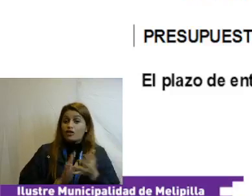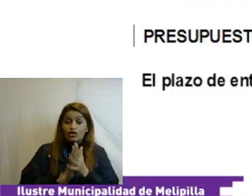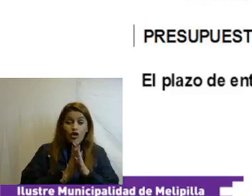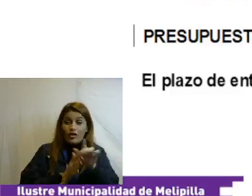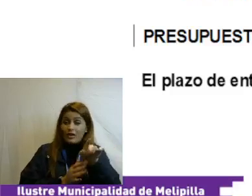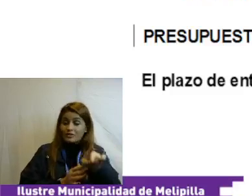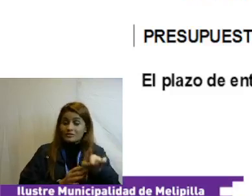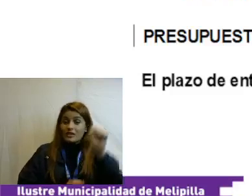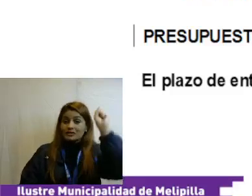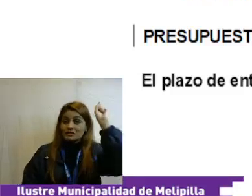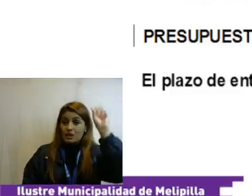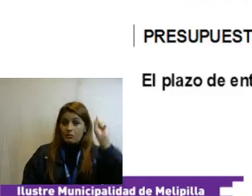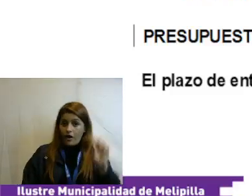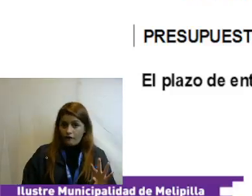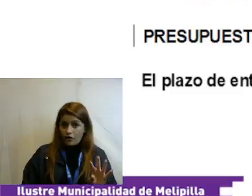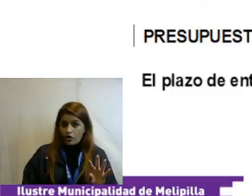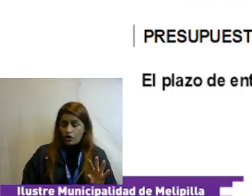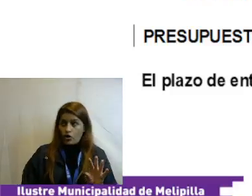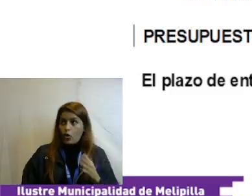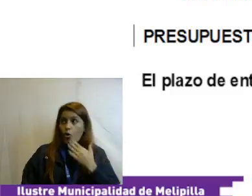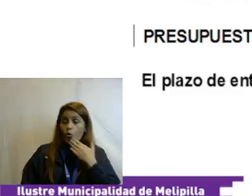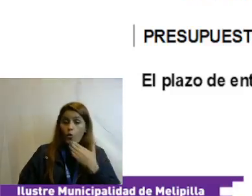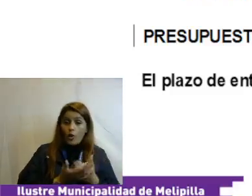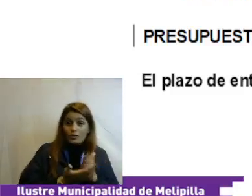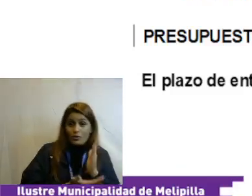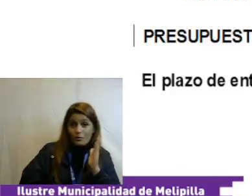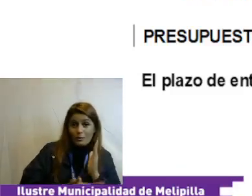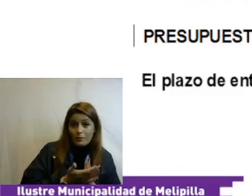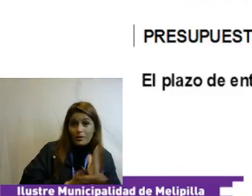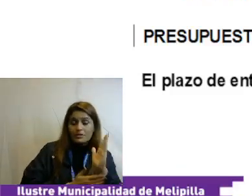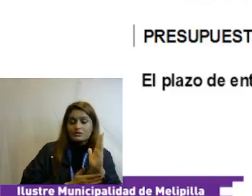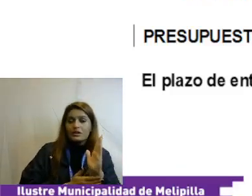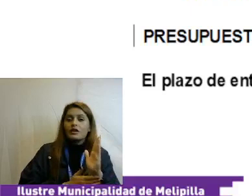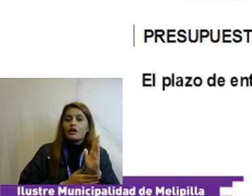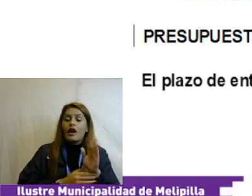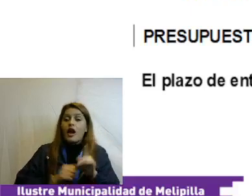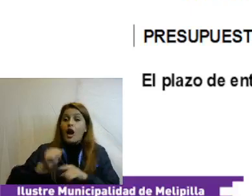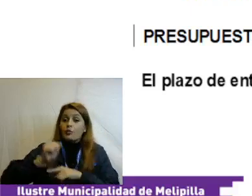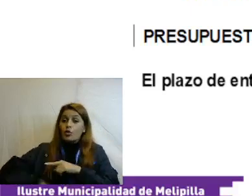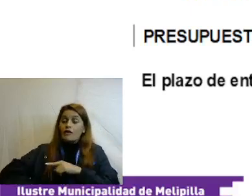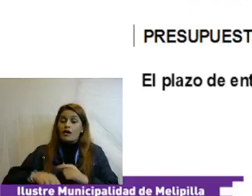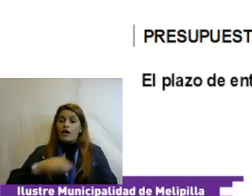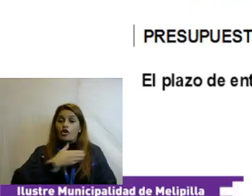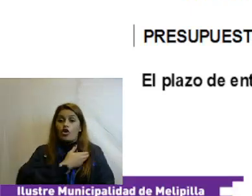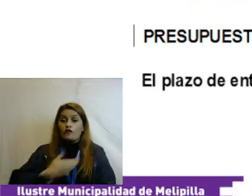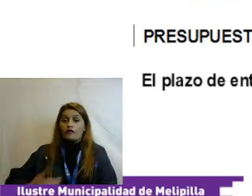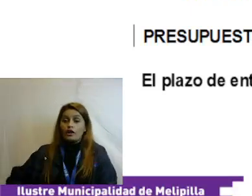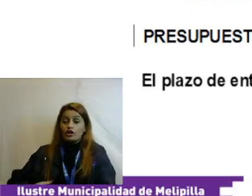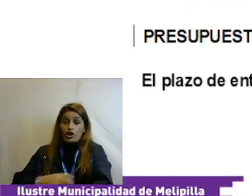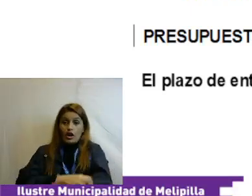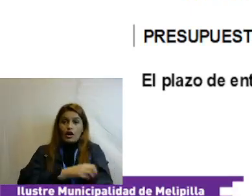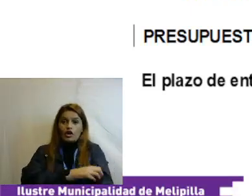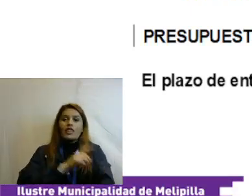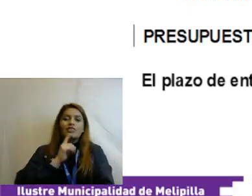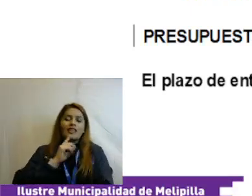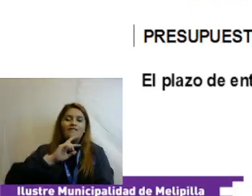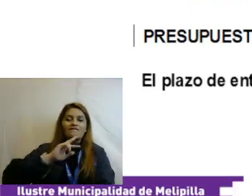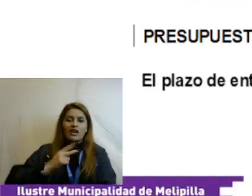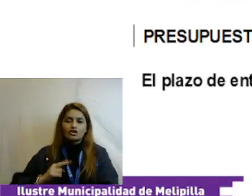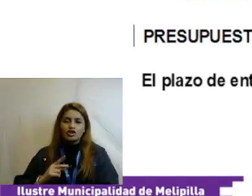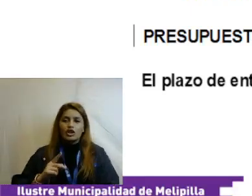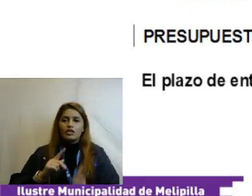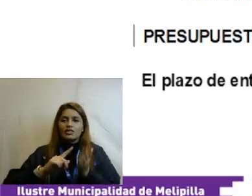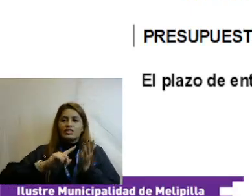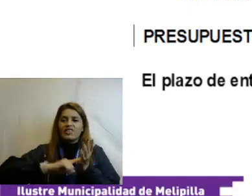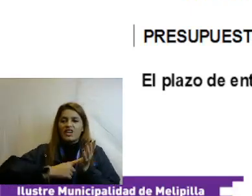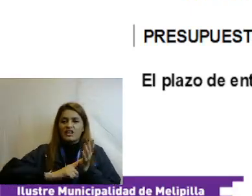de instalación de semáforos desde su formulación, cuando adquiere la admisibilidad por parte del gobierno regional, tienen también una validación técnica de parte de